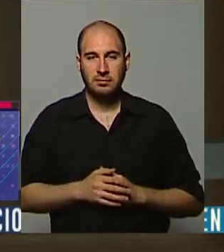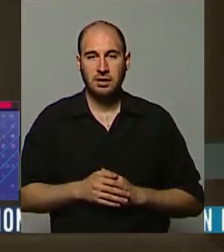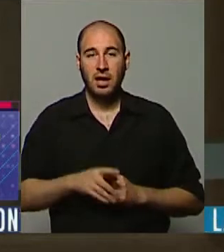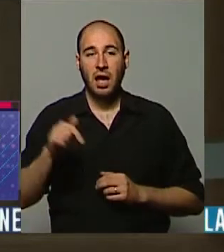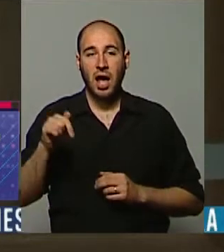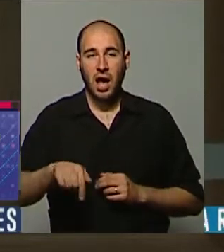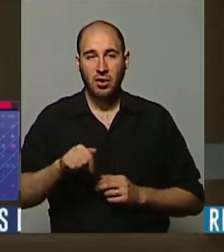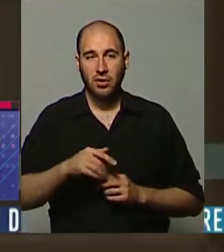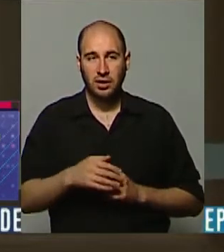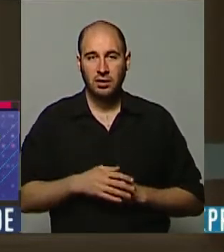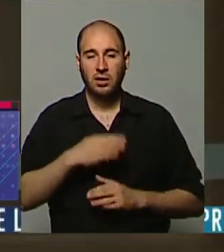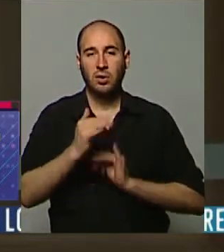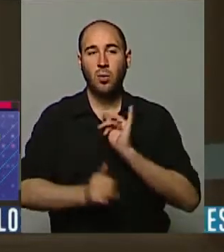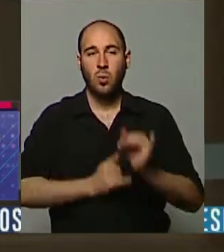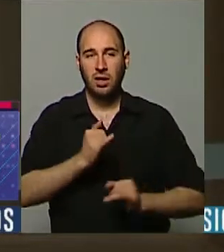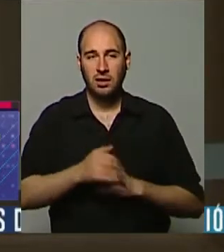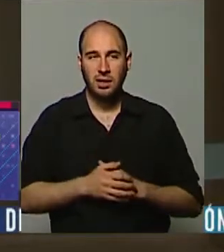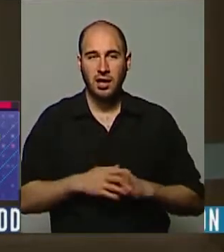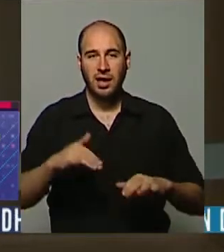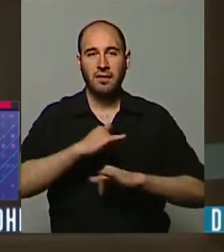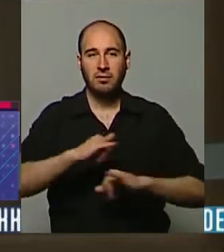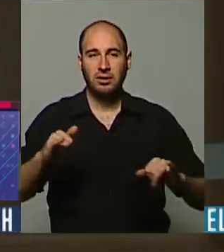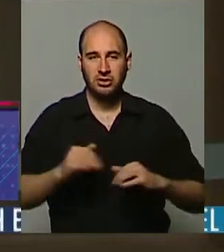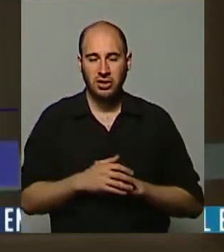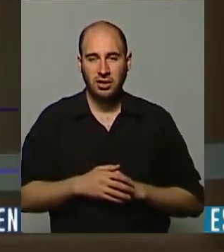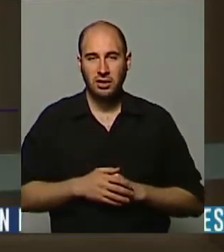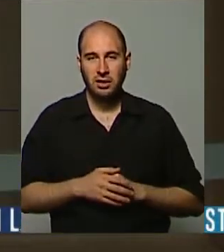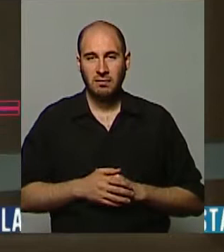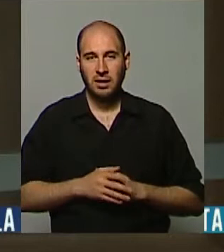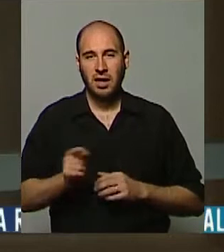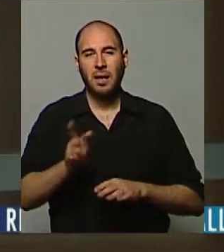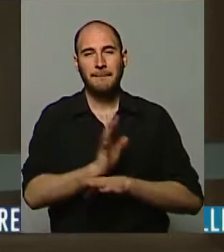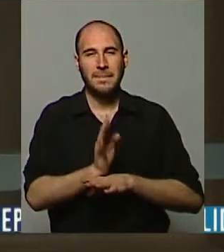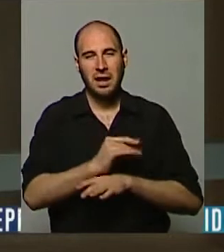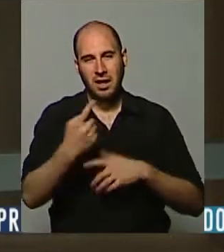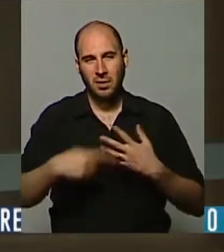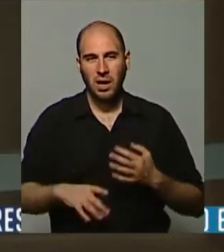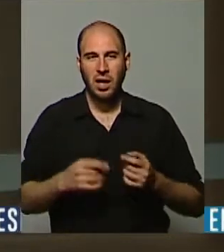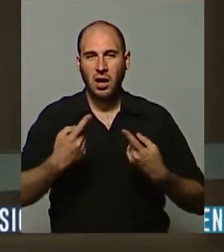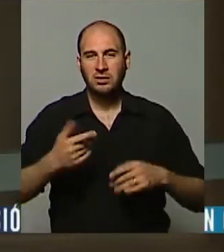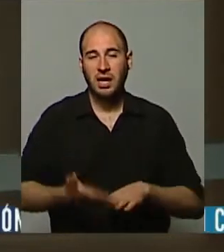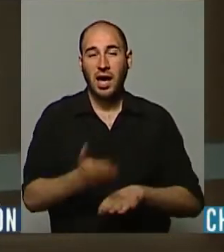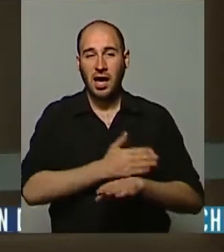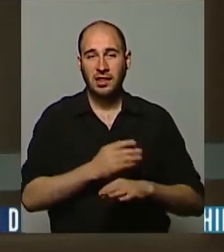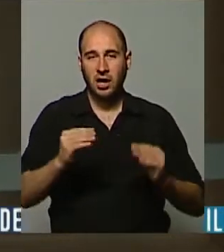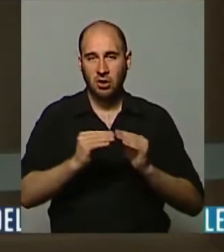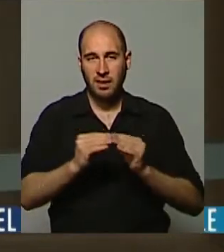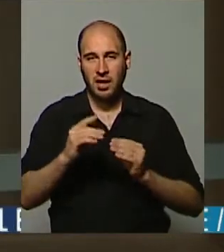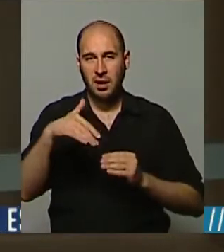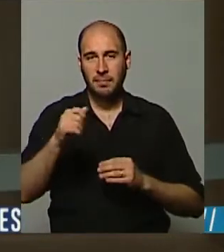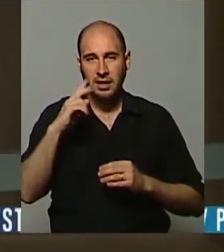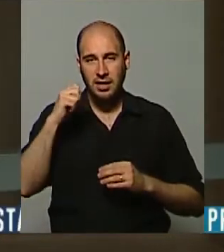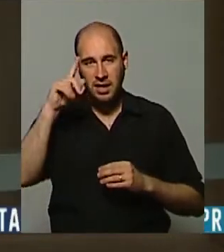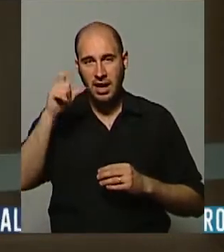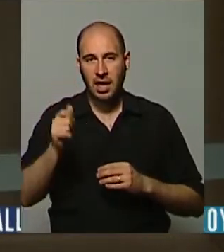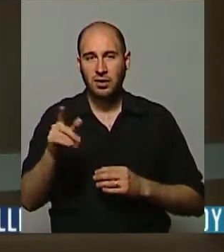Vamos ahora a, por supuesto, la información del de espectáculo y de algo que anticipaba nuestra compañera Marianela